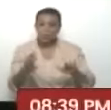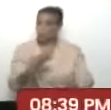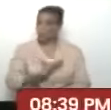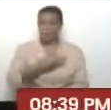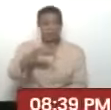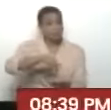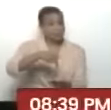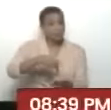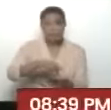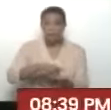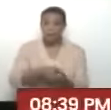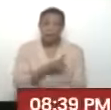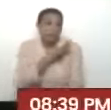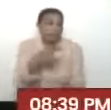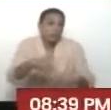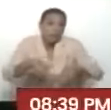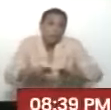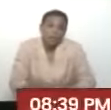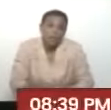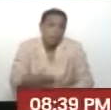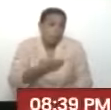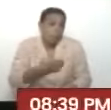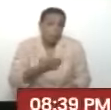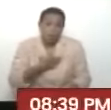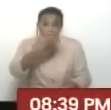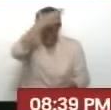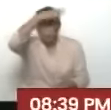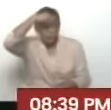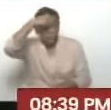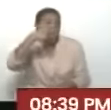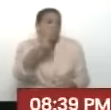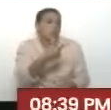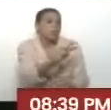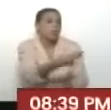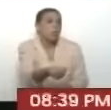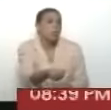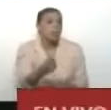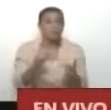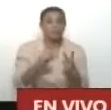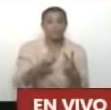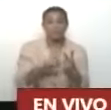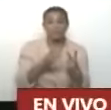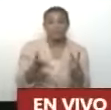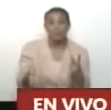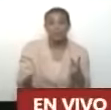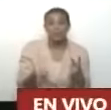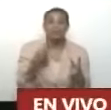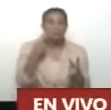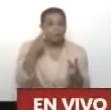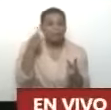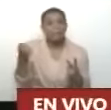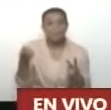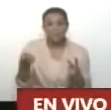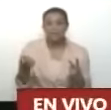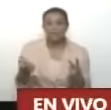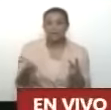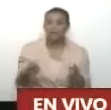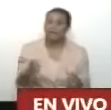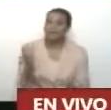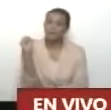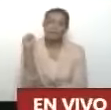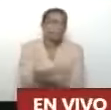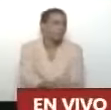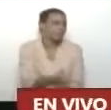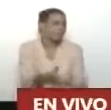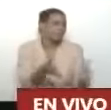razones, porque no los dejaron, porque Donald Trump no se los permitió, y la segunda razón es que sabían que usted le iba a echar la revolcada de su vida.